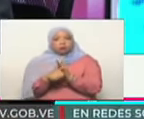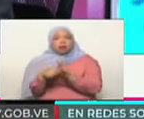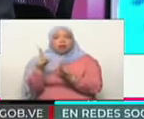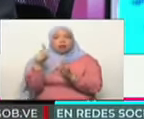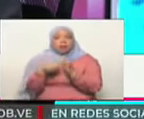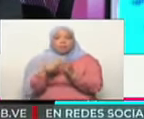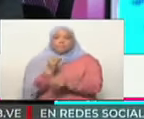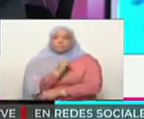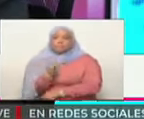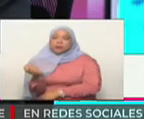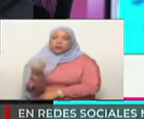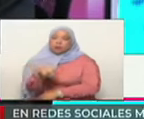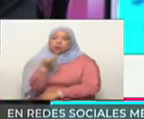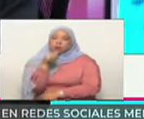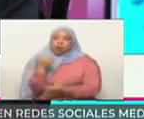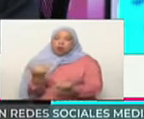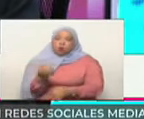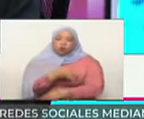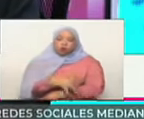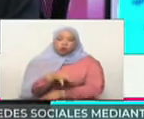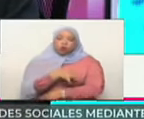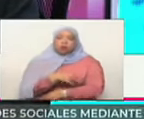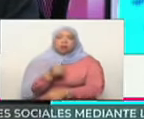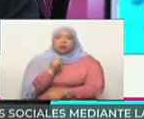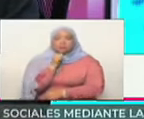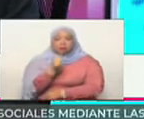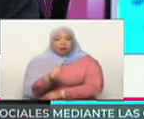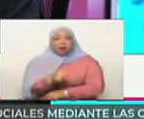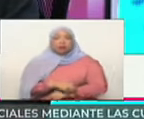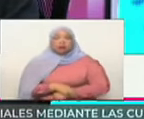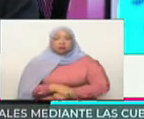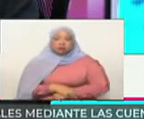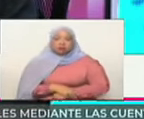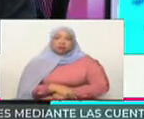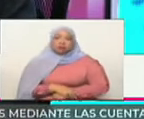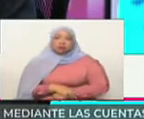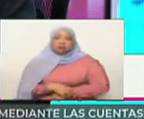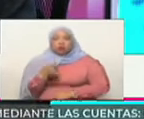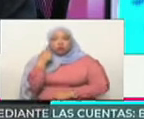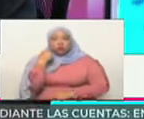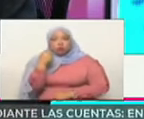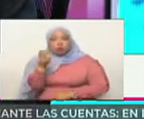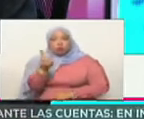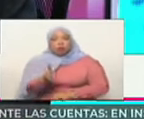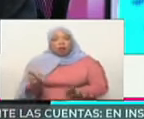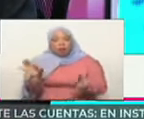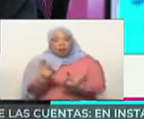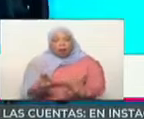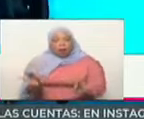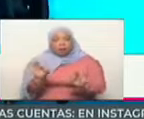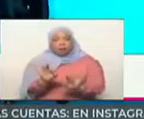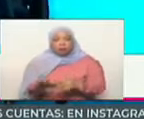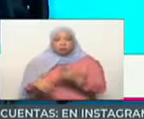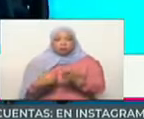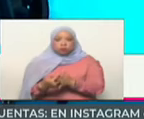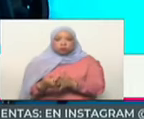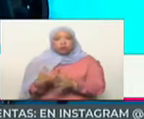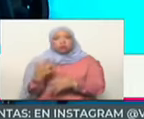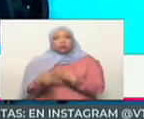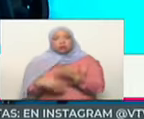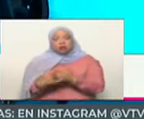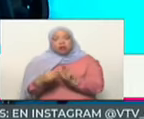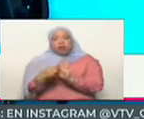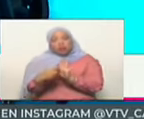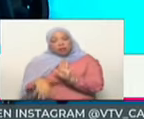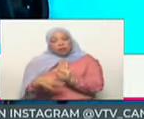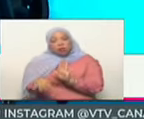más. Ahora, como es una sociedad de cómplices, tú no verás a nadie, María Antonieta, desde la derecha,